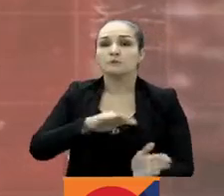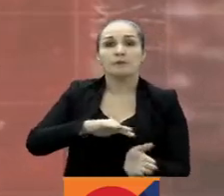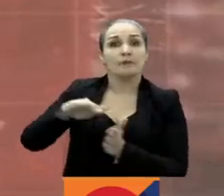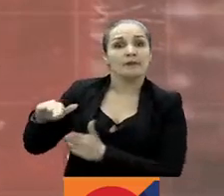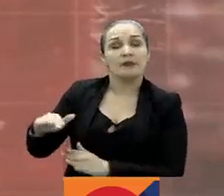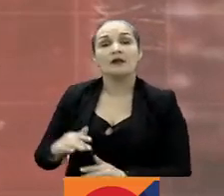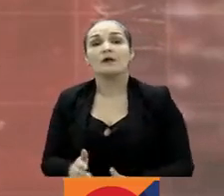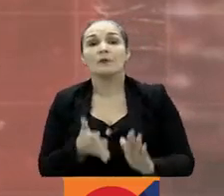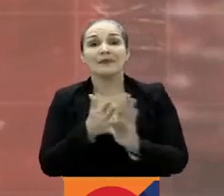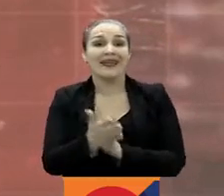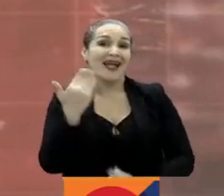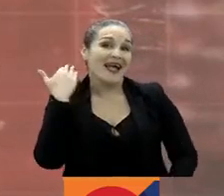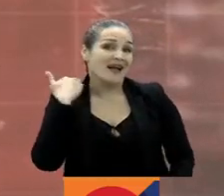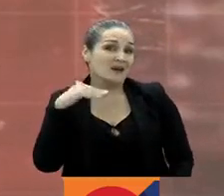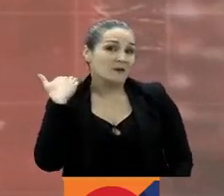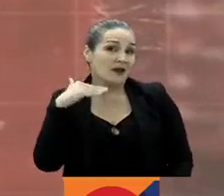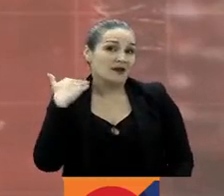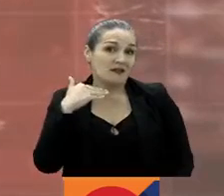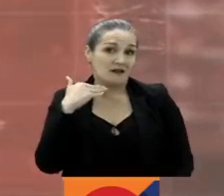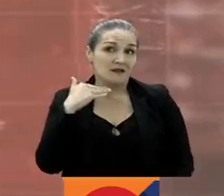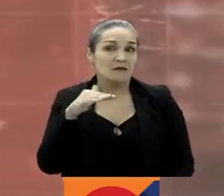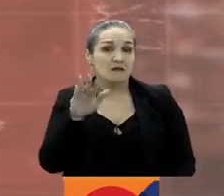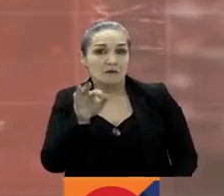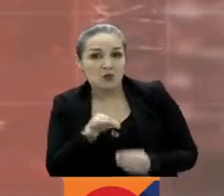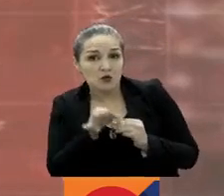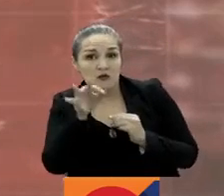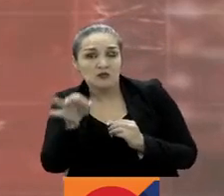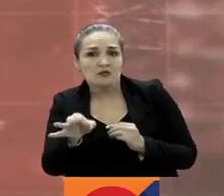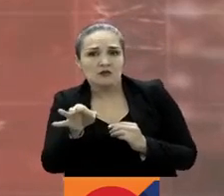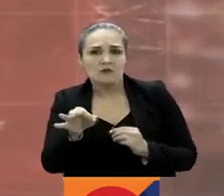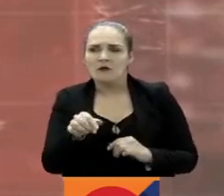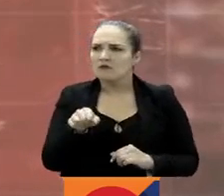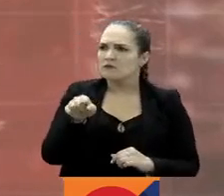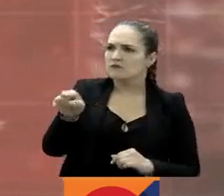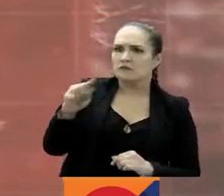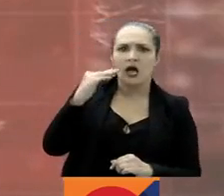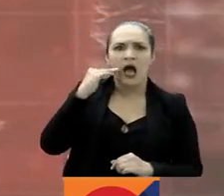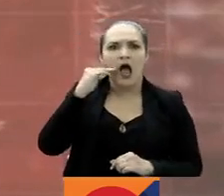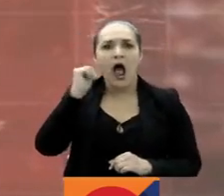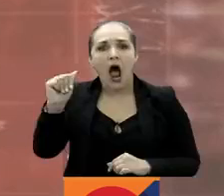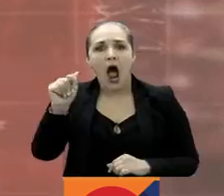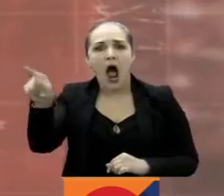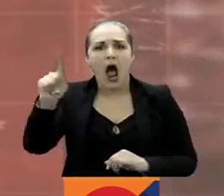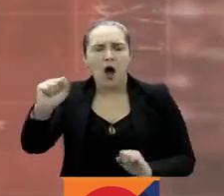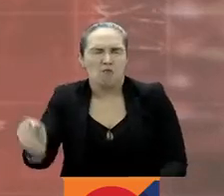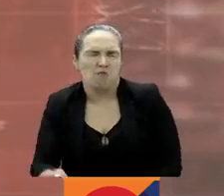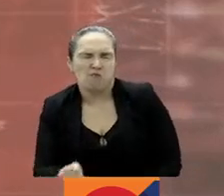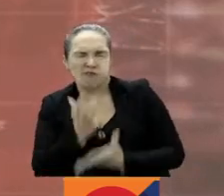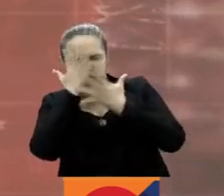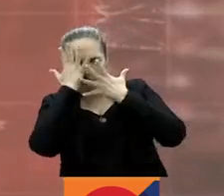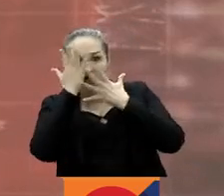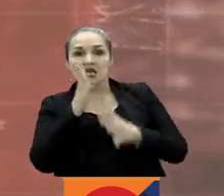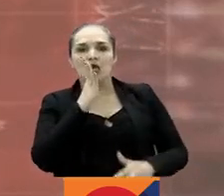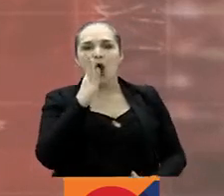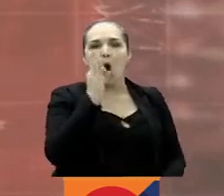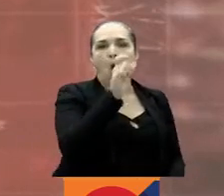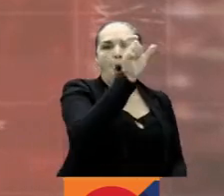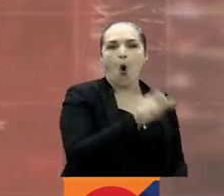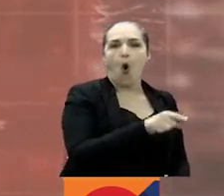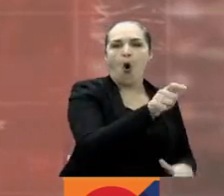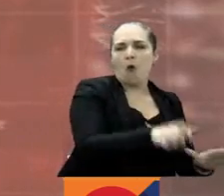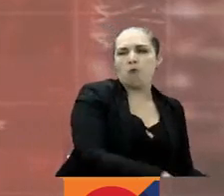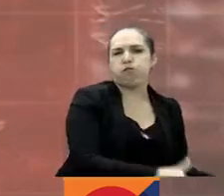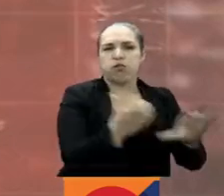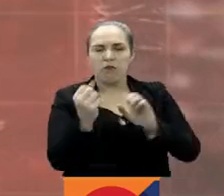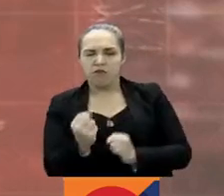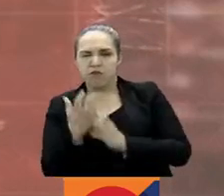Autoridades en Armenia investigan y buscan a un hombre que le arrojó ácido a una joven en la cara. La víctima se encuentra en un centro médico de